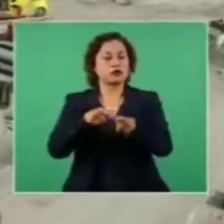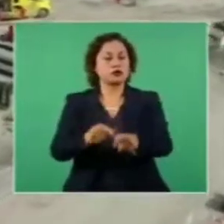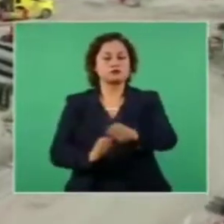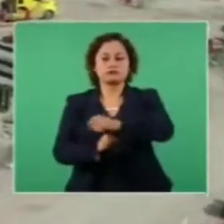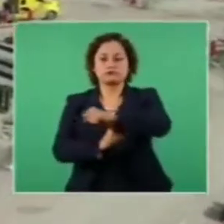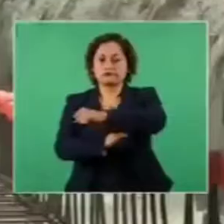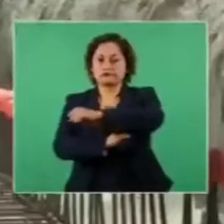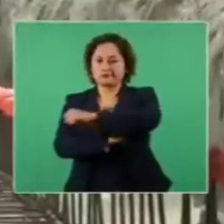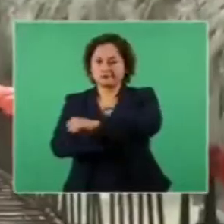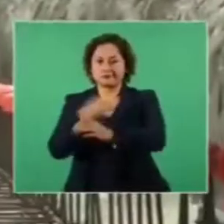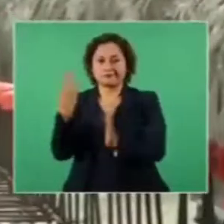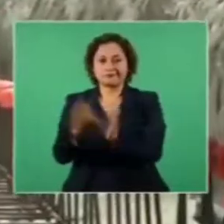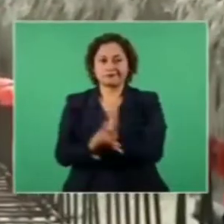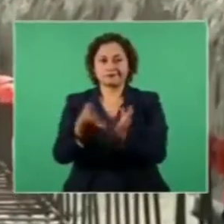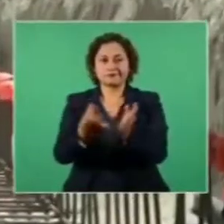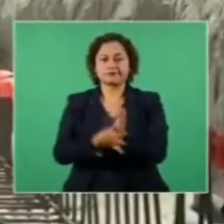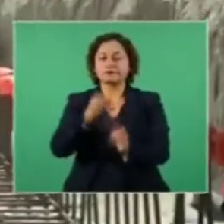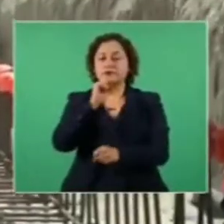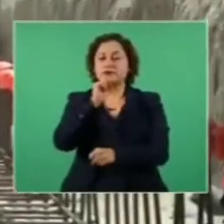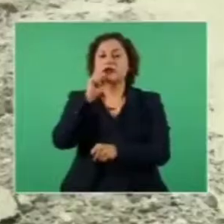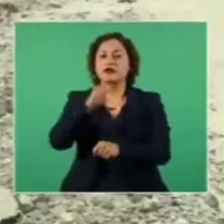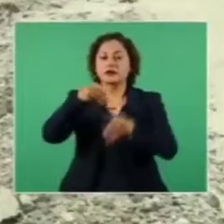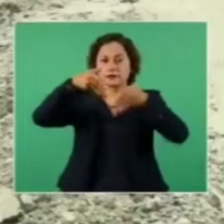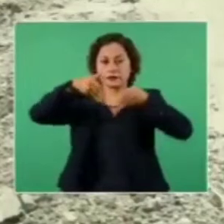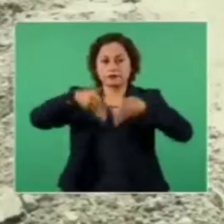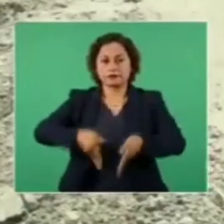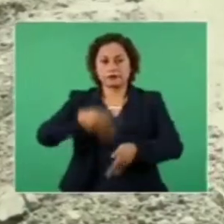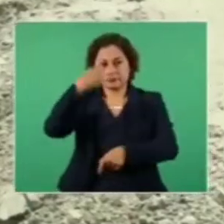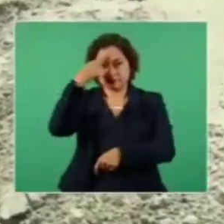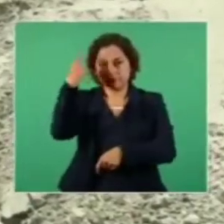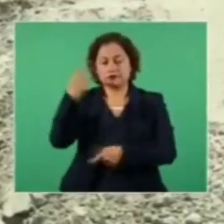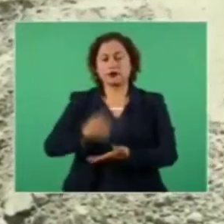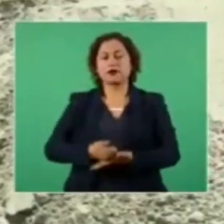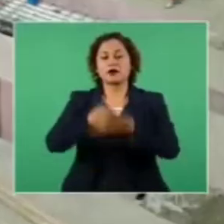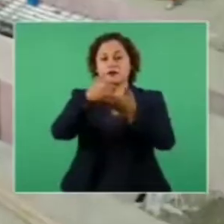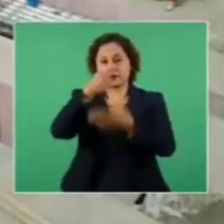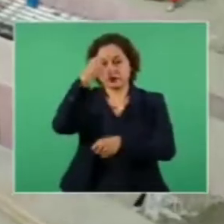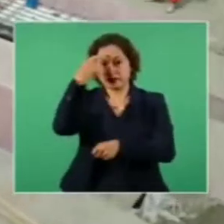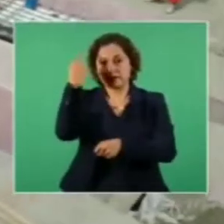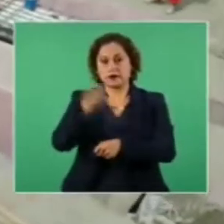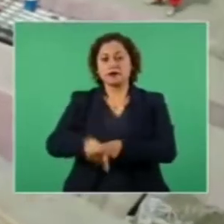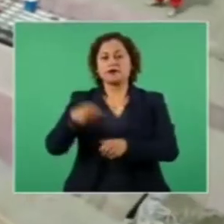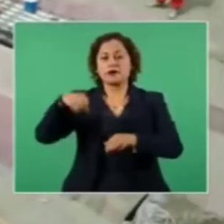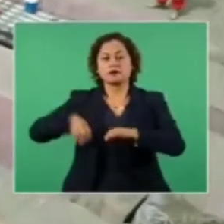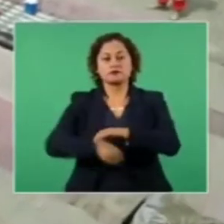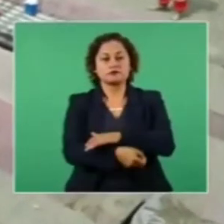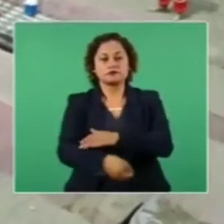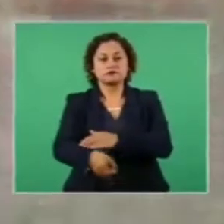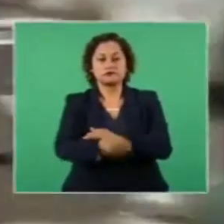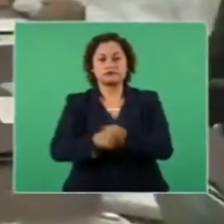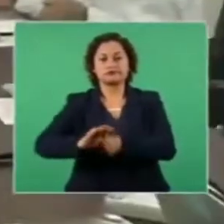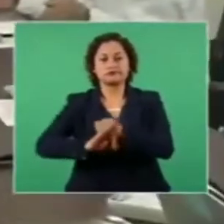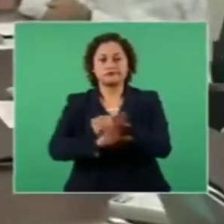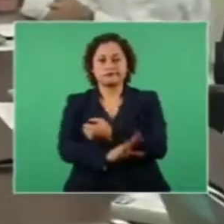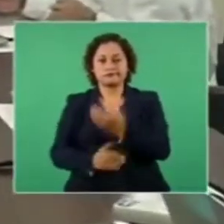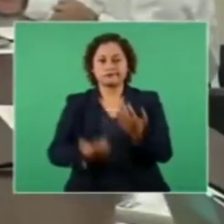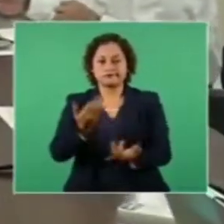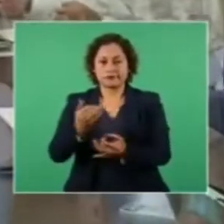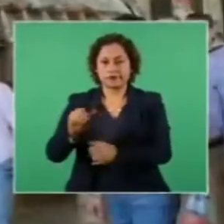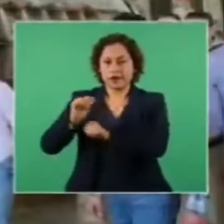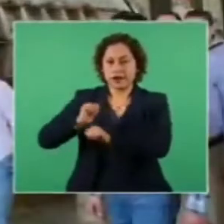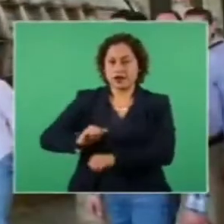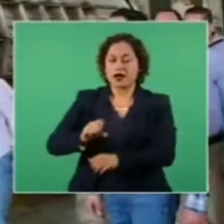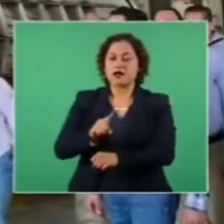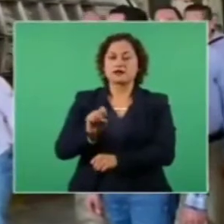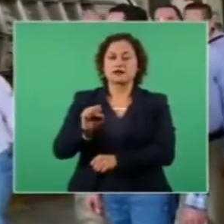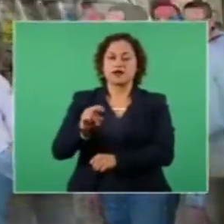estructuras metálicas e instalaciones de enterrados para la línea híbrida incendio y drenaje químico por parte de Samsung. Esta semana se llevaron a